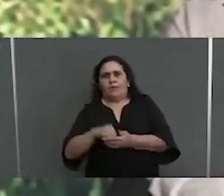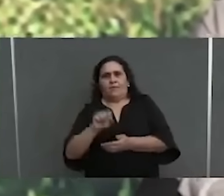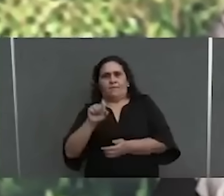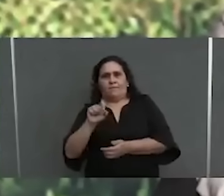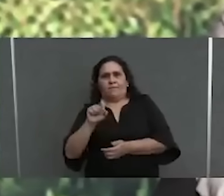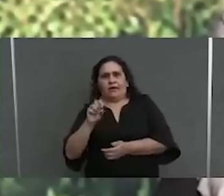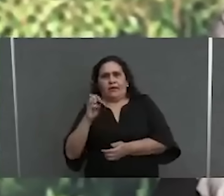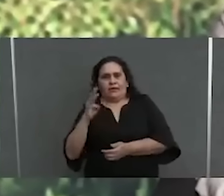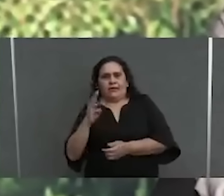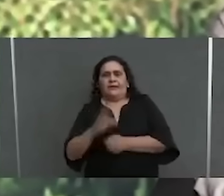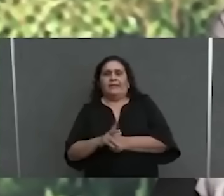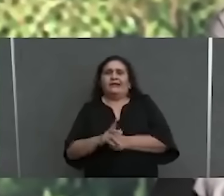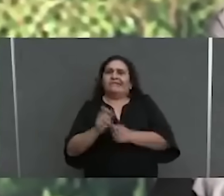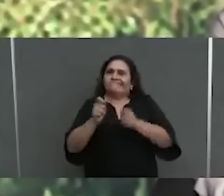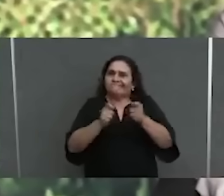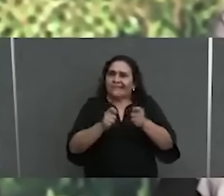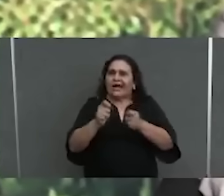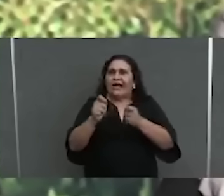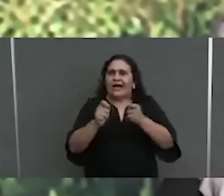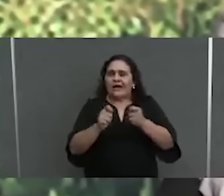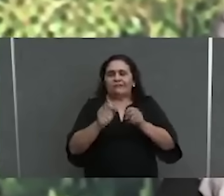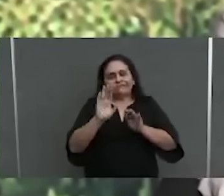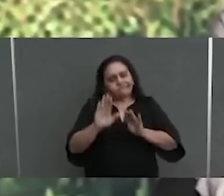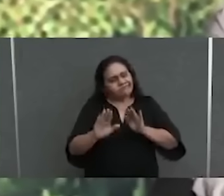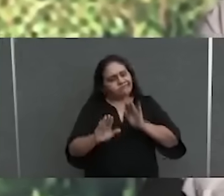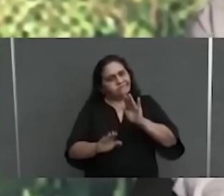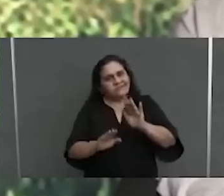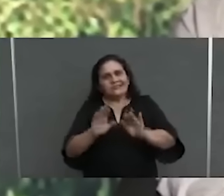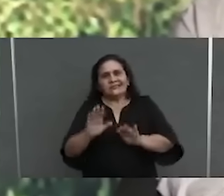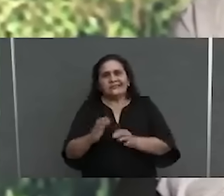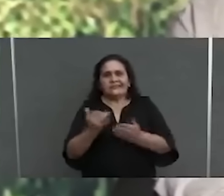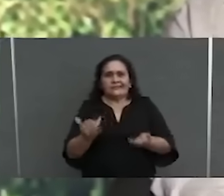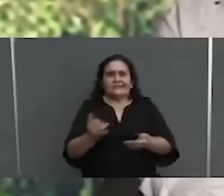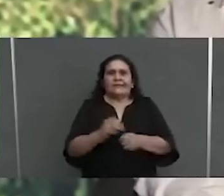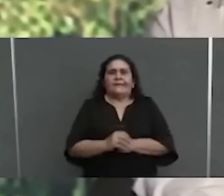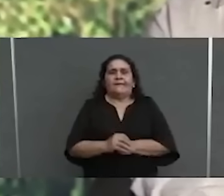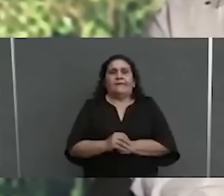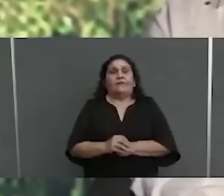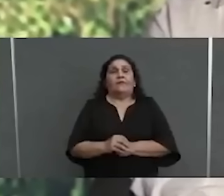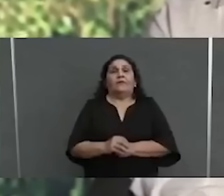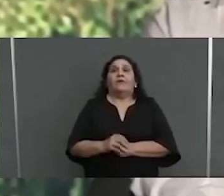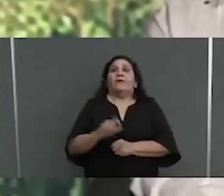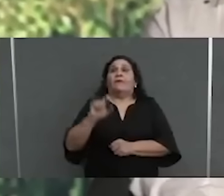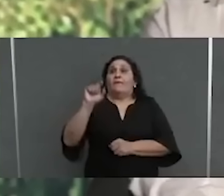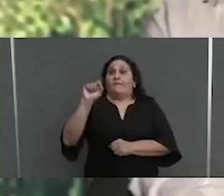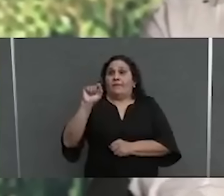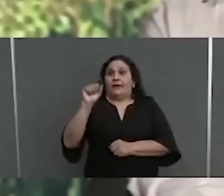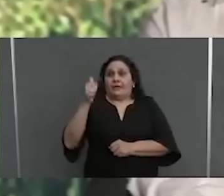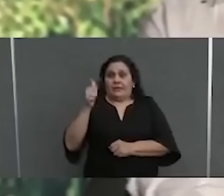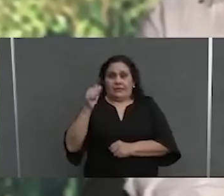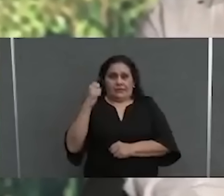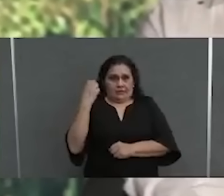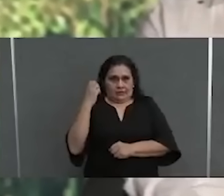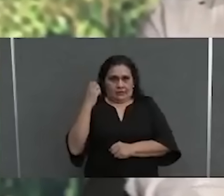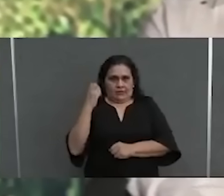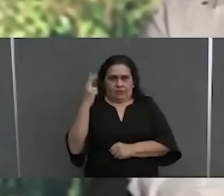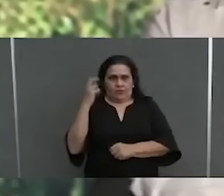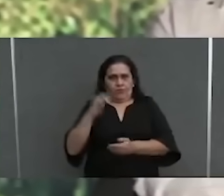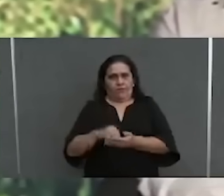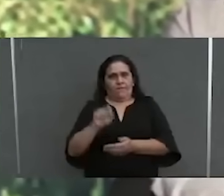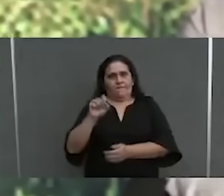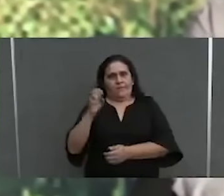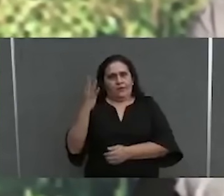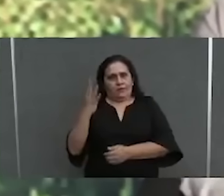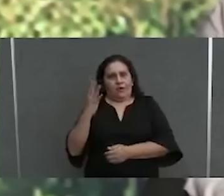que se tienen que hacer para poder concretar con esto. Les quiero decir que el 26 de enero del 2024, que era uno de los